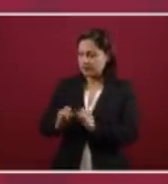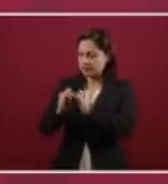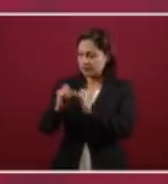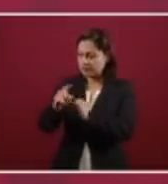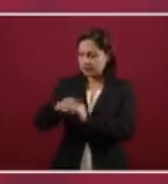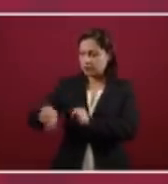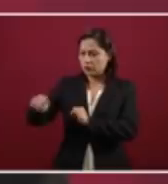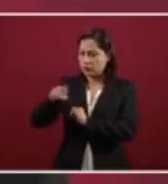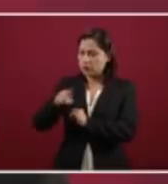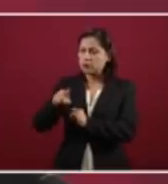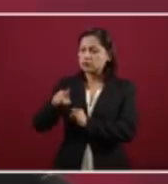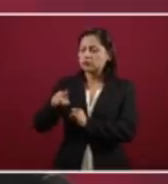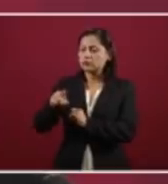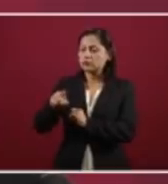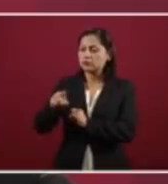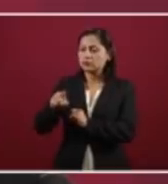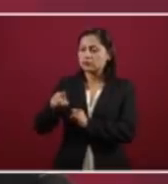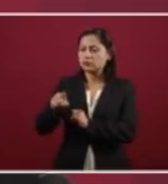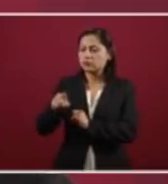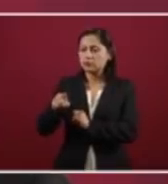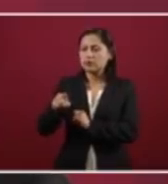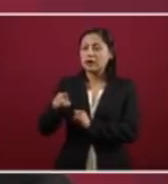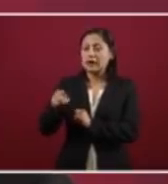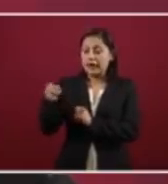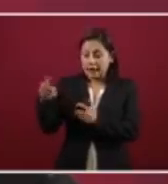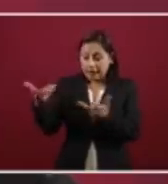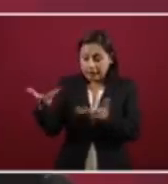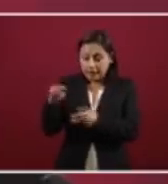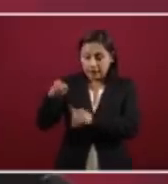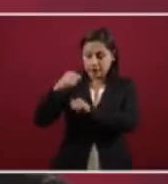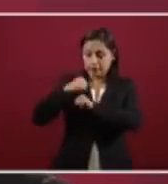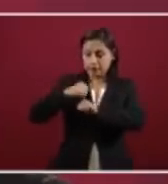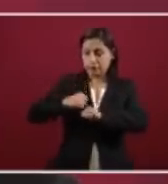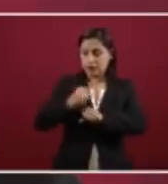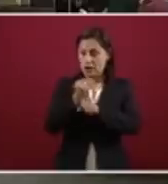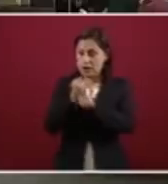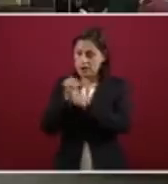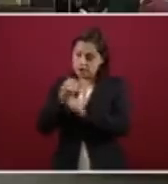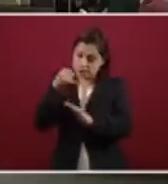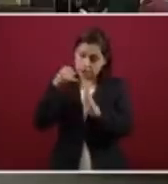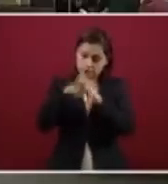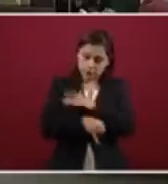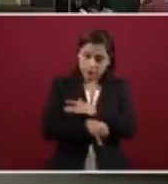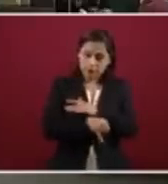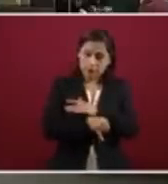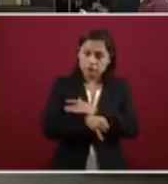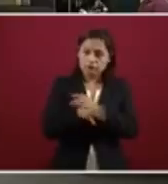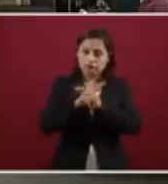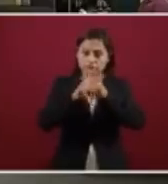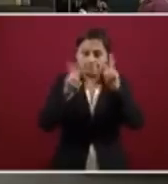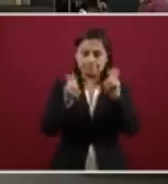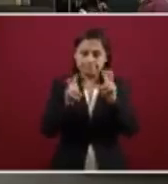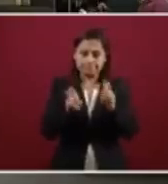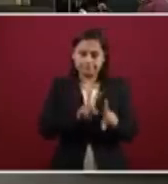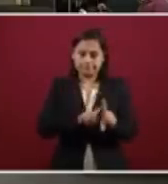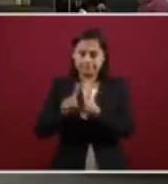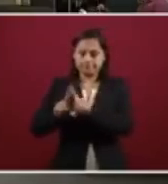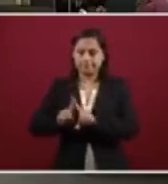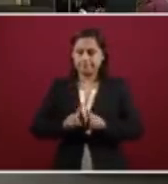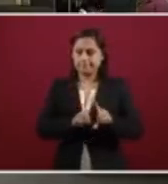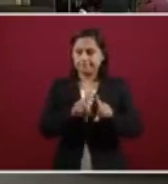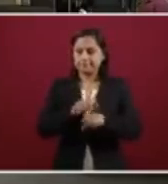de cuentas están llevando a cabo el tema de la investigación en diferentes rubros.